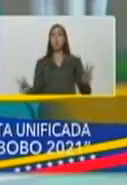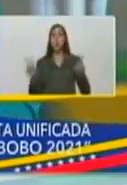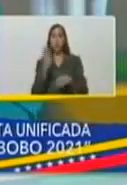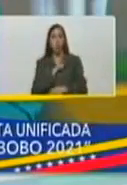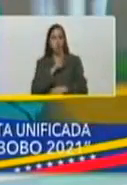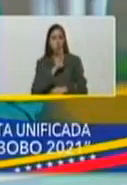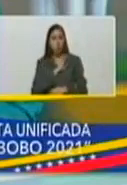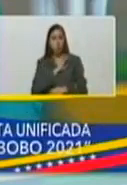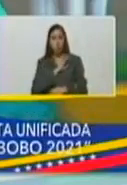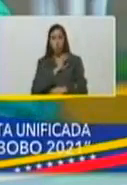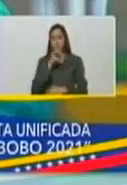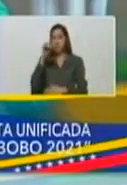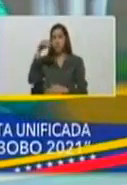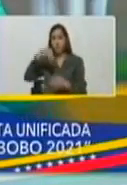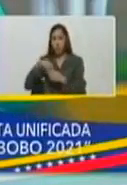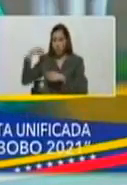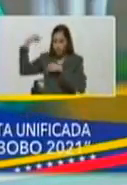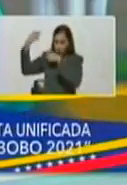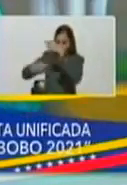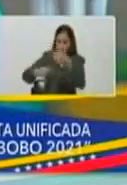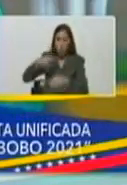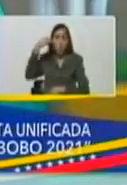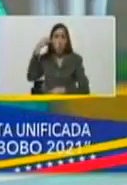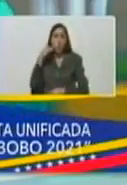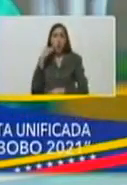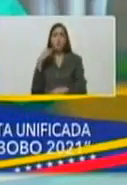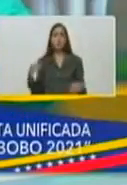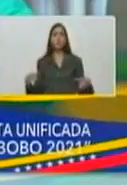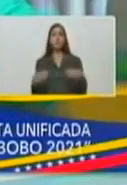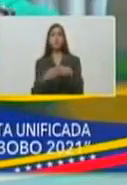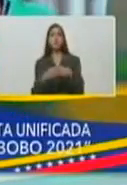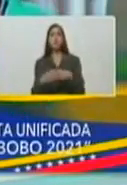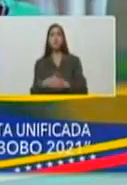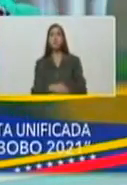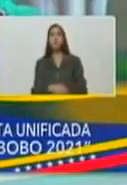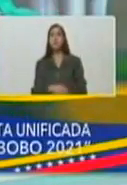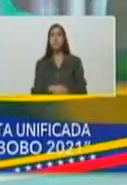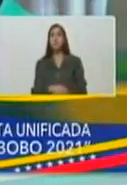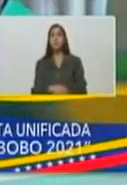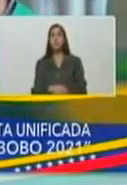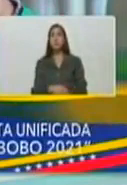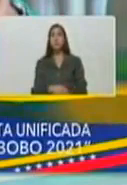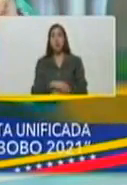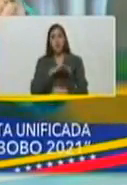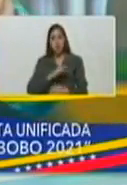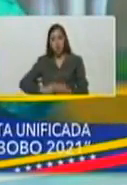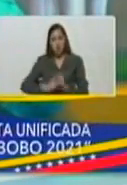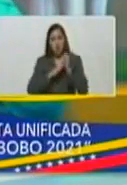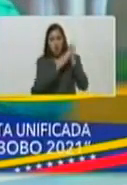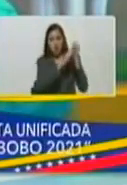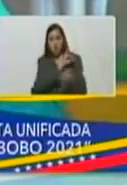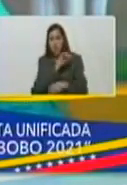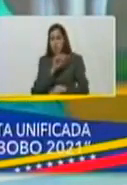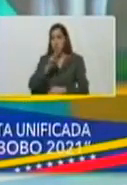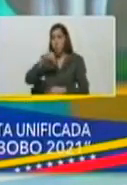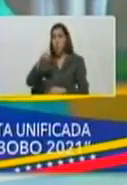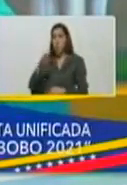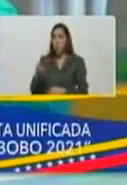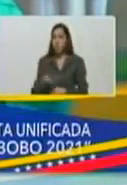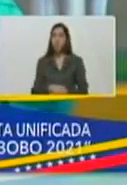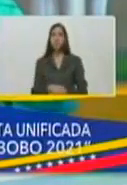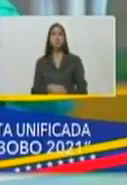de nuestra raíz, de la raíz bolivariana, de la raíz zamorana. De ahí viene